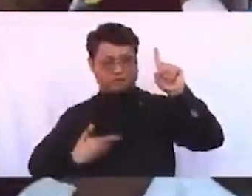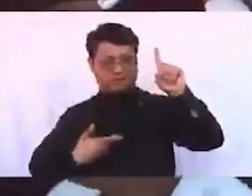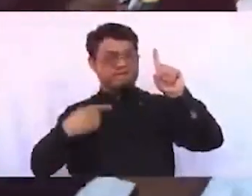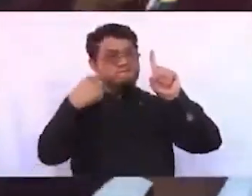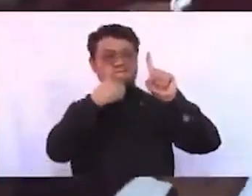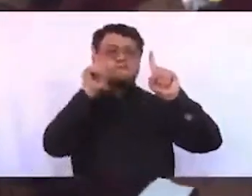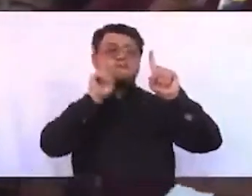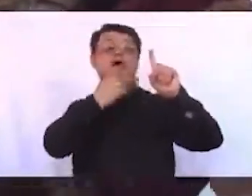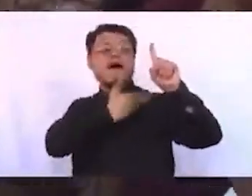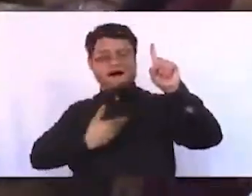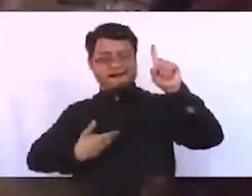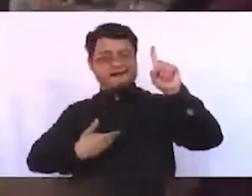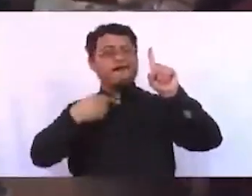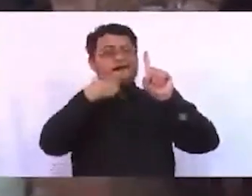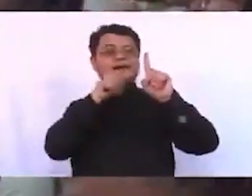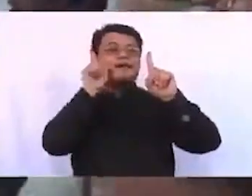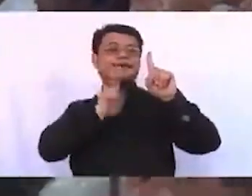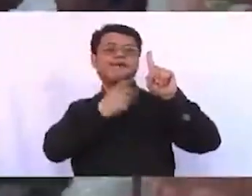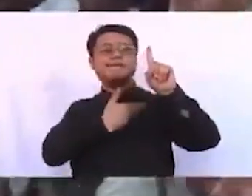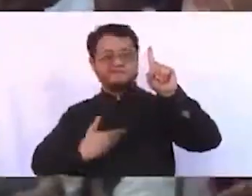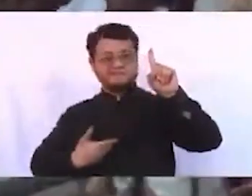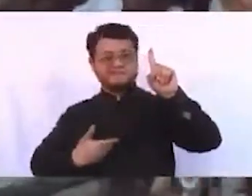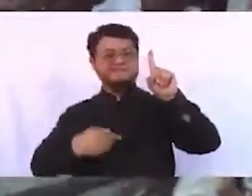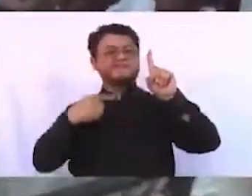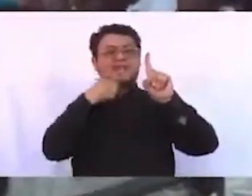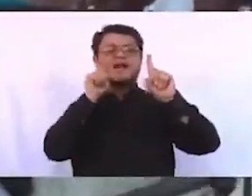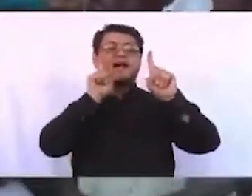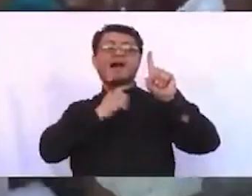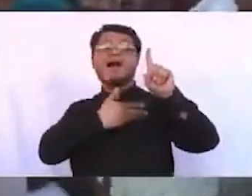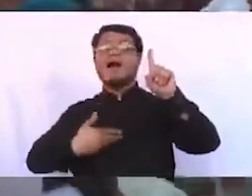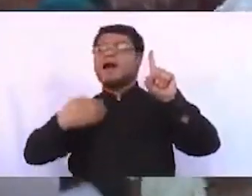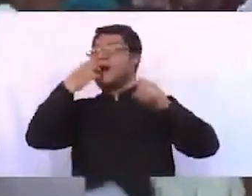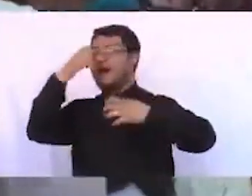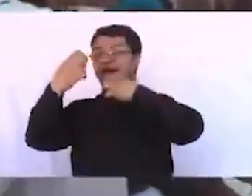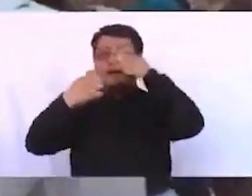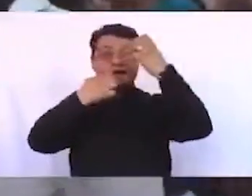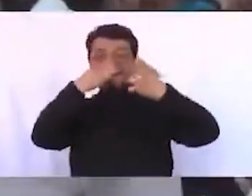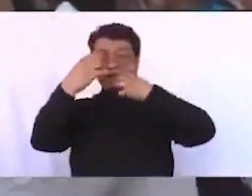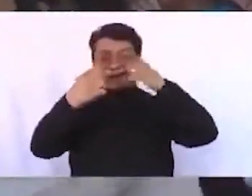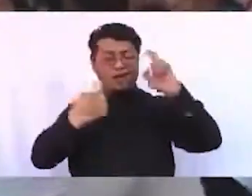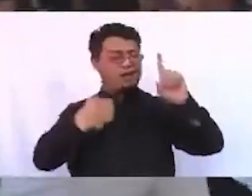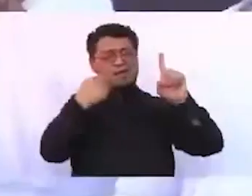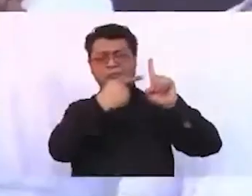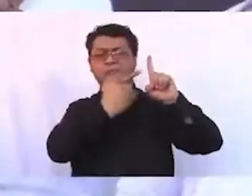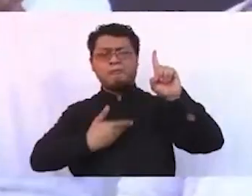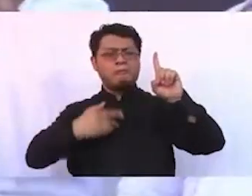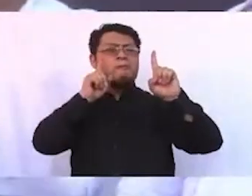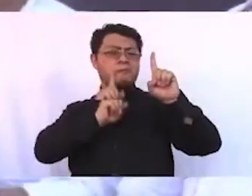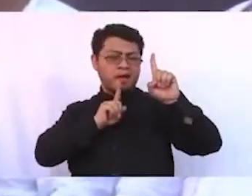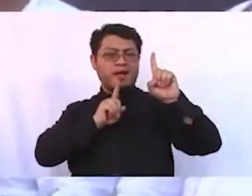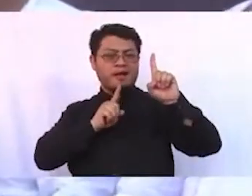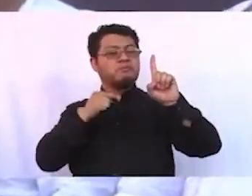presid presid presid presid queremos